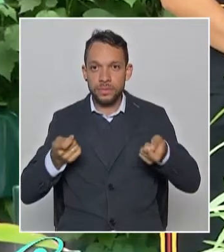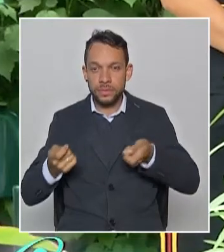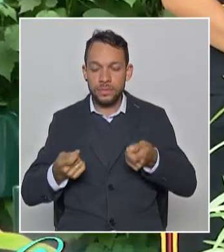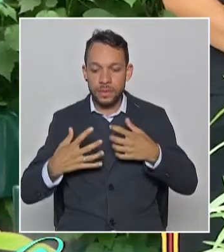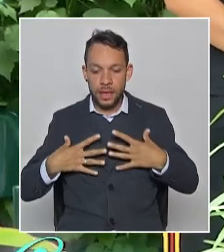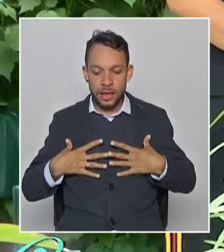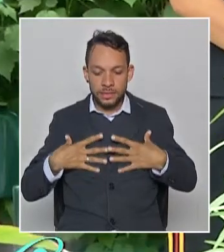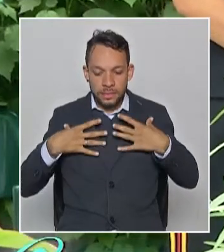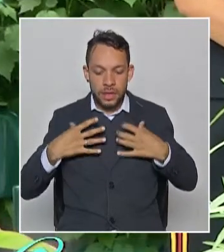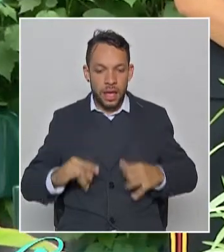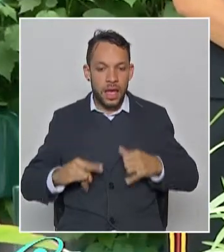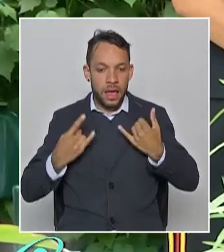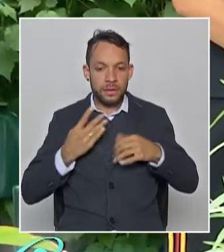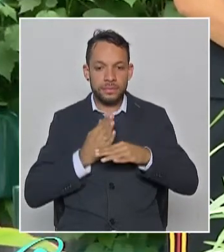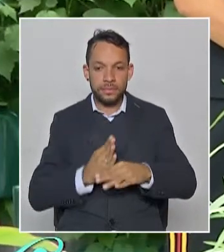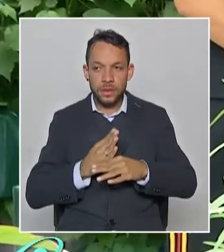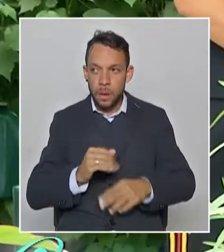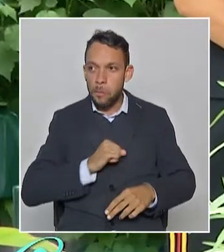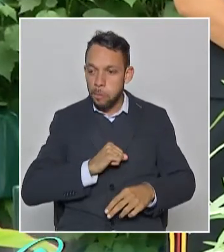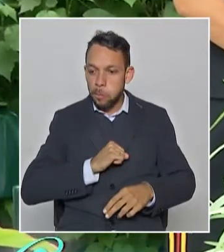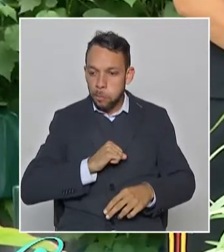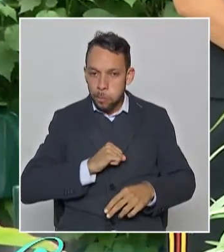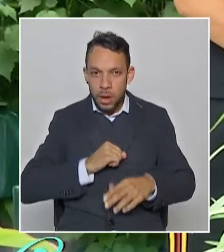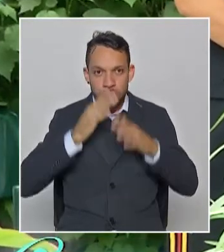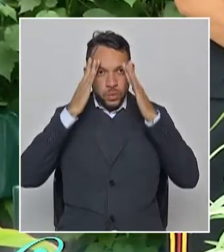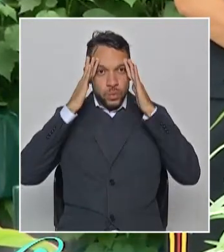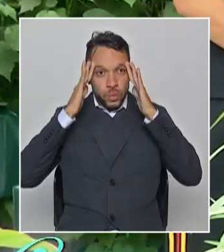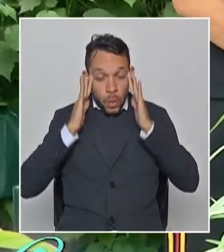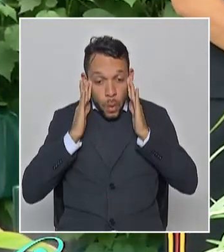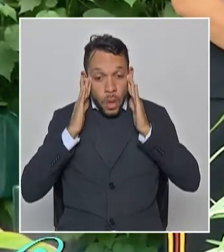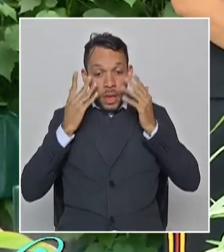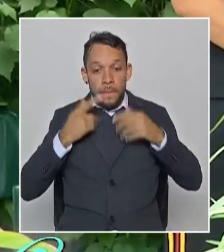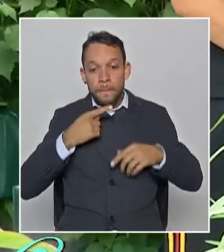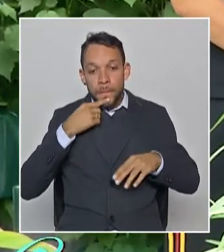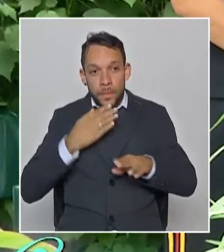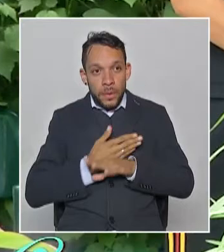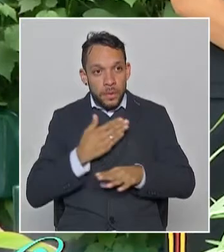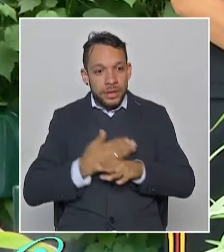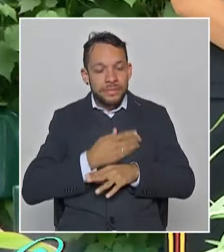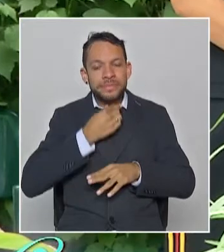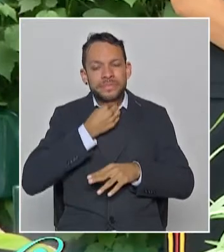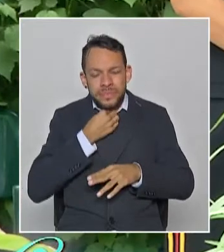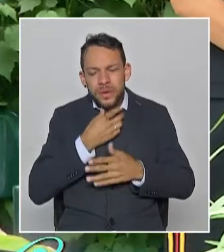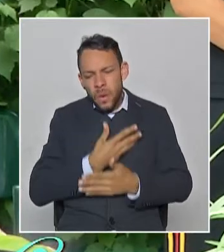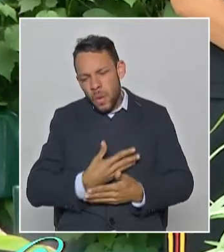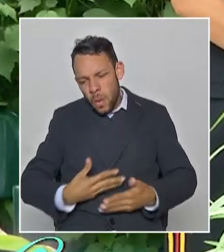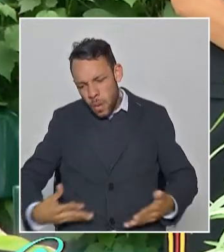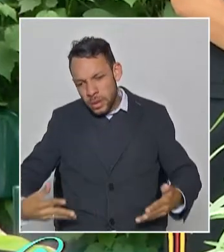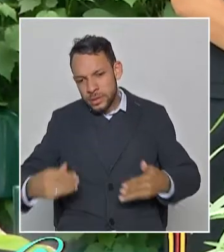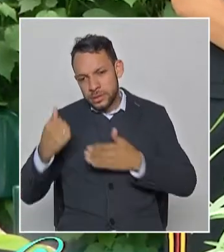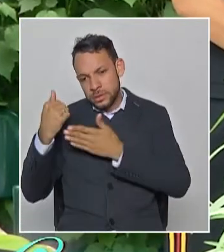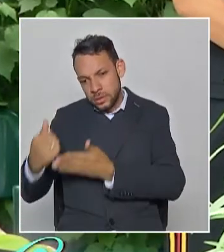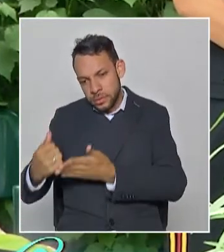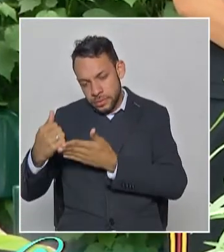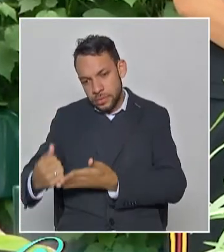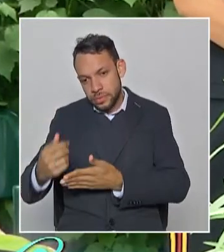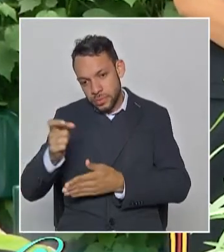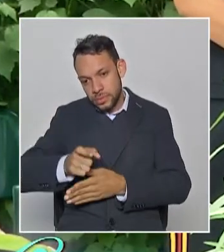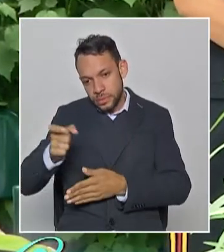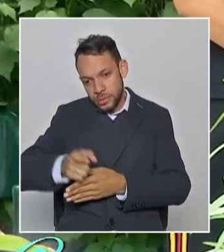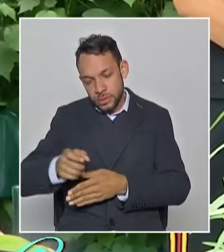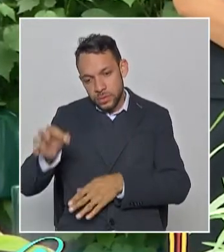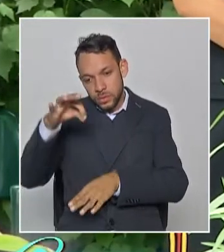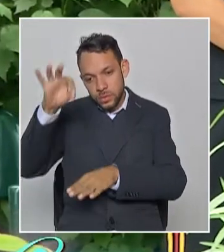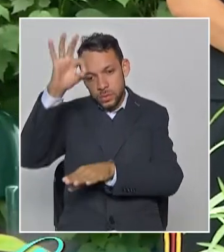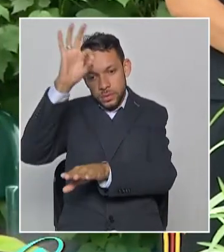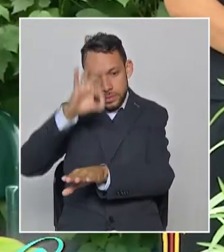empieza a tener ciertos problemas de taquicardia, de sudoración, de problemas para tragar, de brote. Esos son cosas más grandes. No